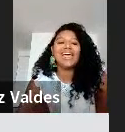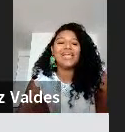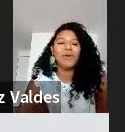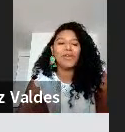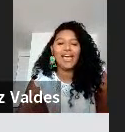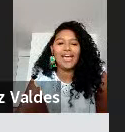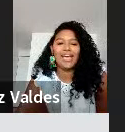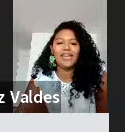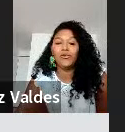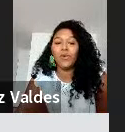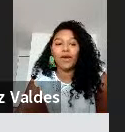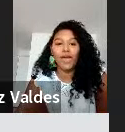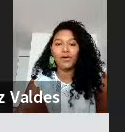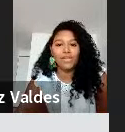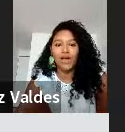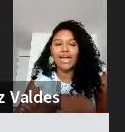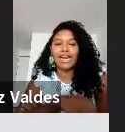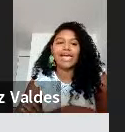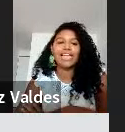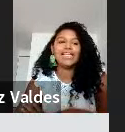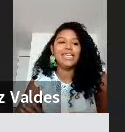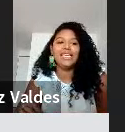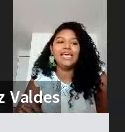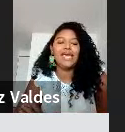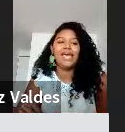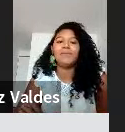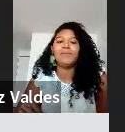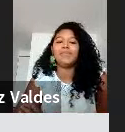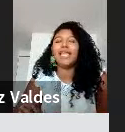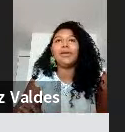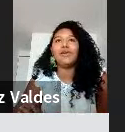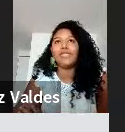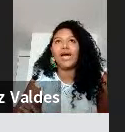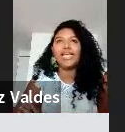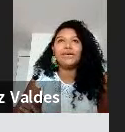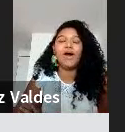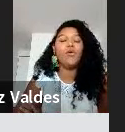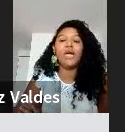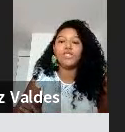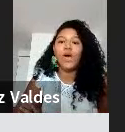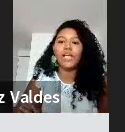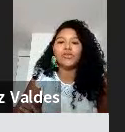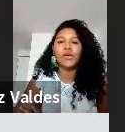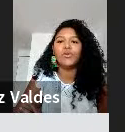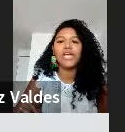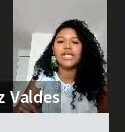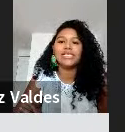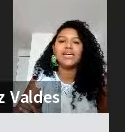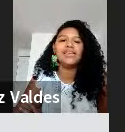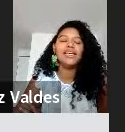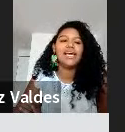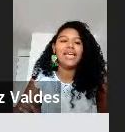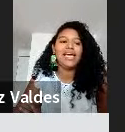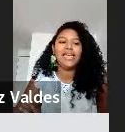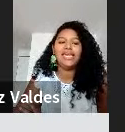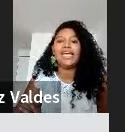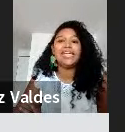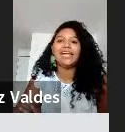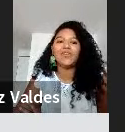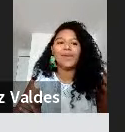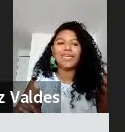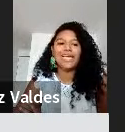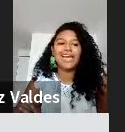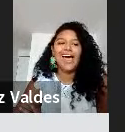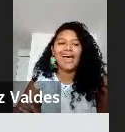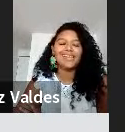busqué en internet porque nunca había escuchado de la red y ella me contaba que llevaban 4 años de juntanza y en